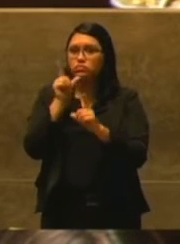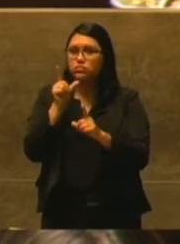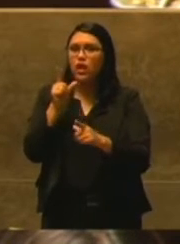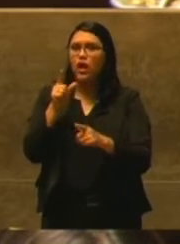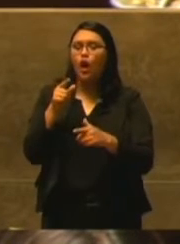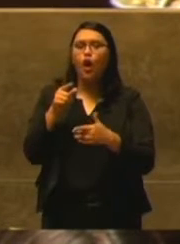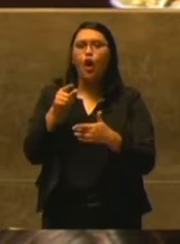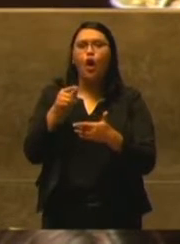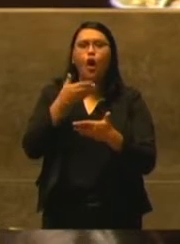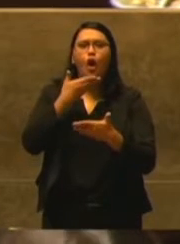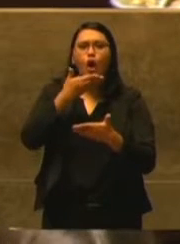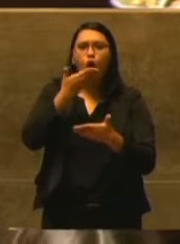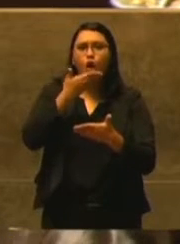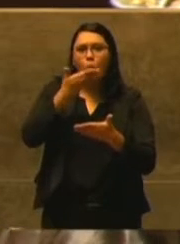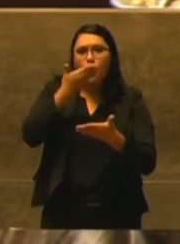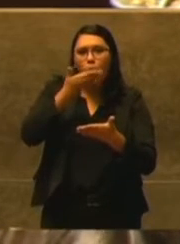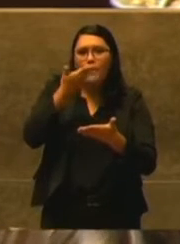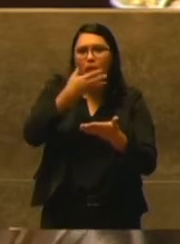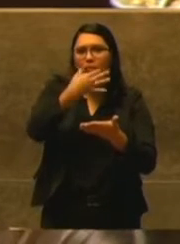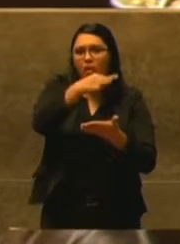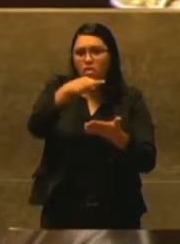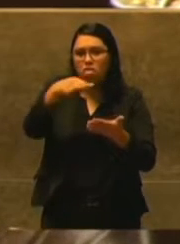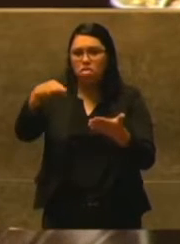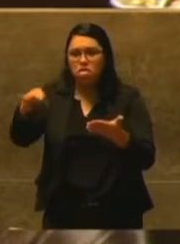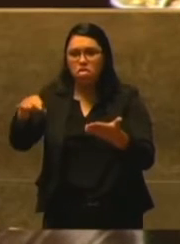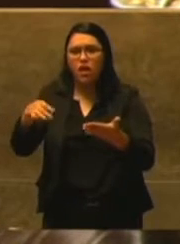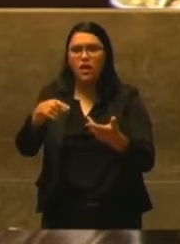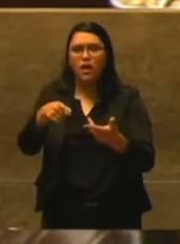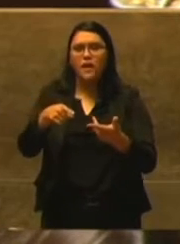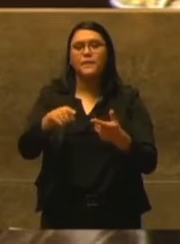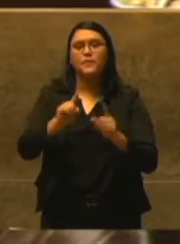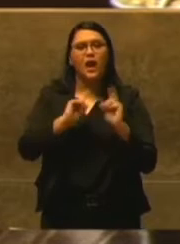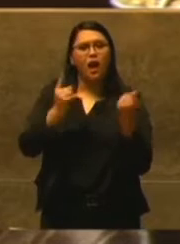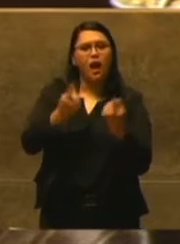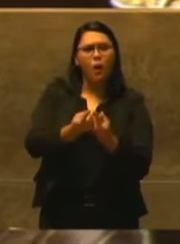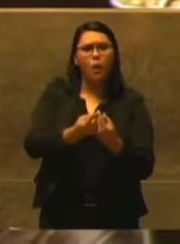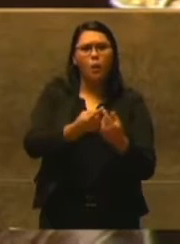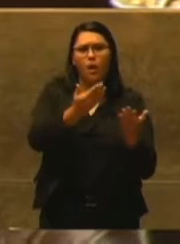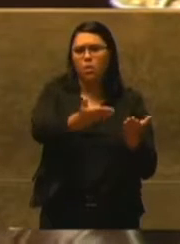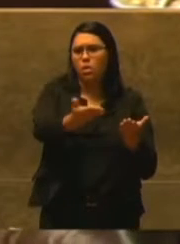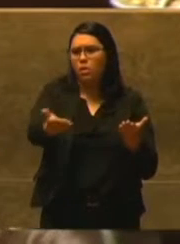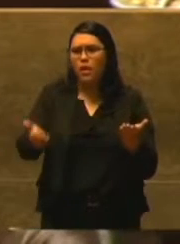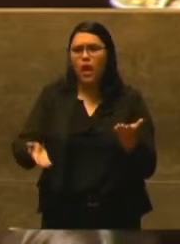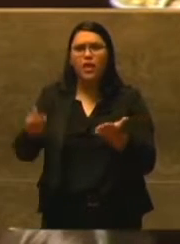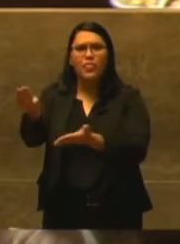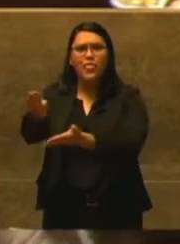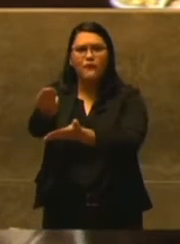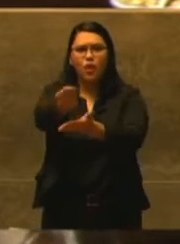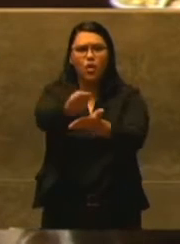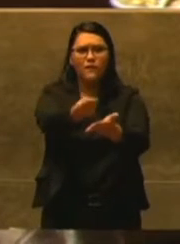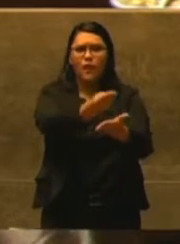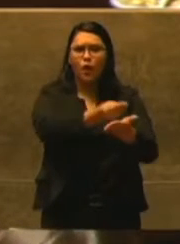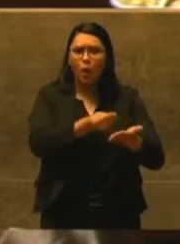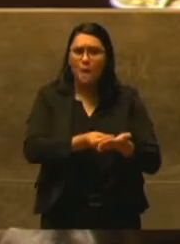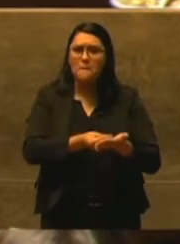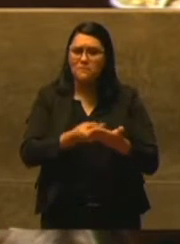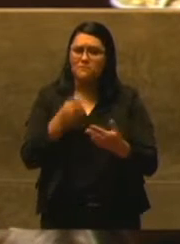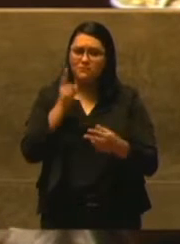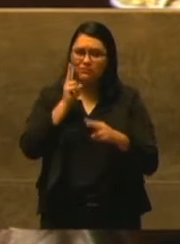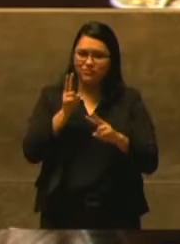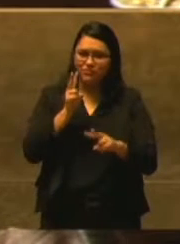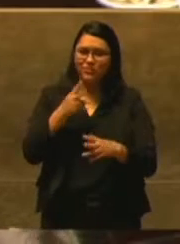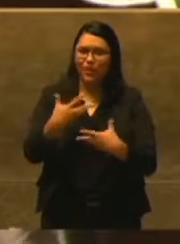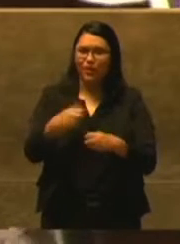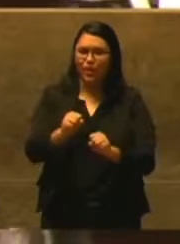hojas dispersas a lo largo de un aula, en la cual habían dibujos. Y esos dibujos, le